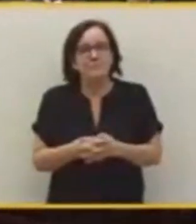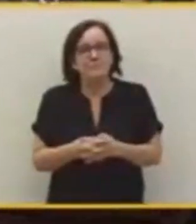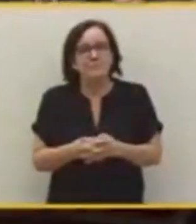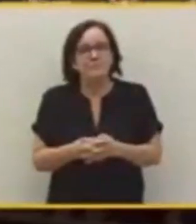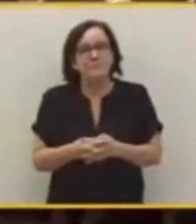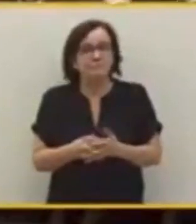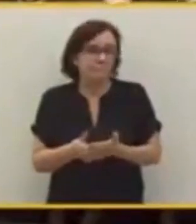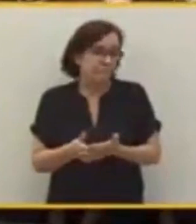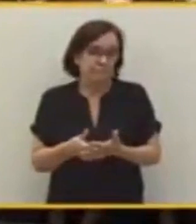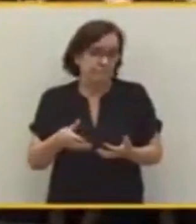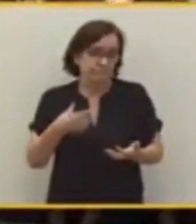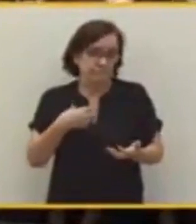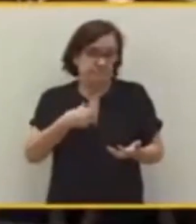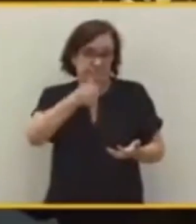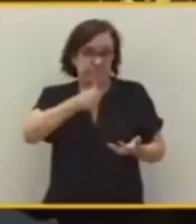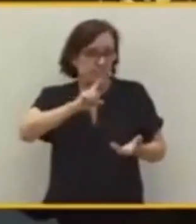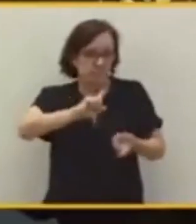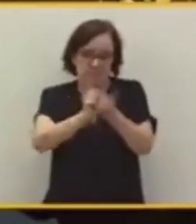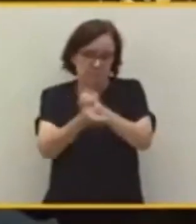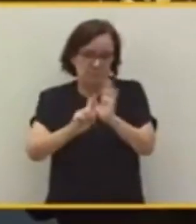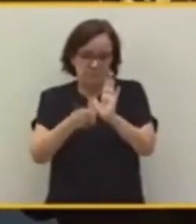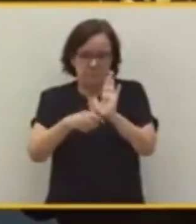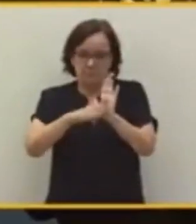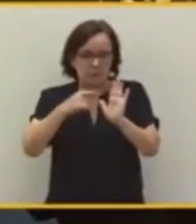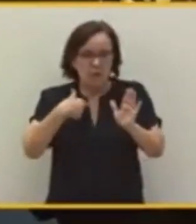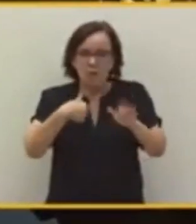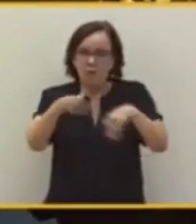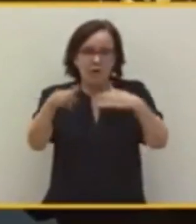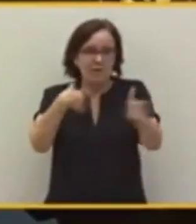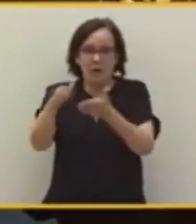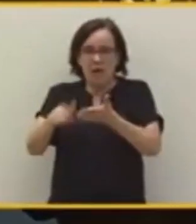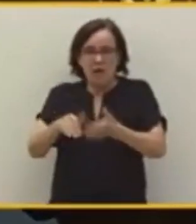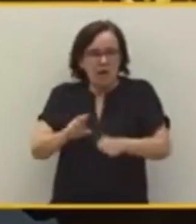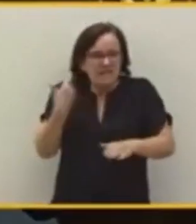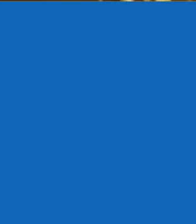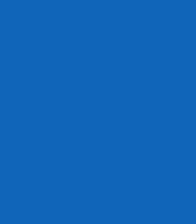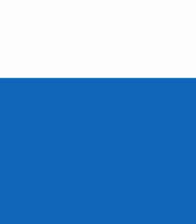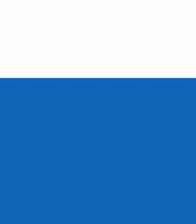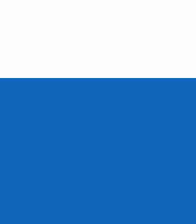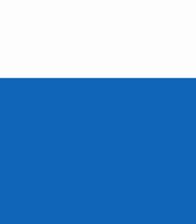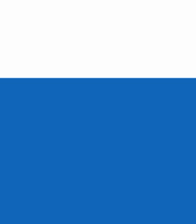Por eso es inaceptable y hay que cambiar la ley para desocupar en 24 horas.